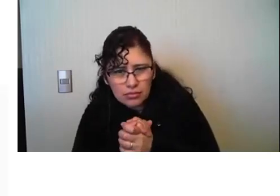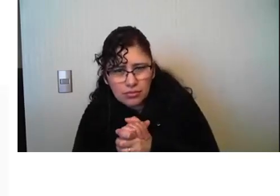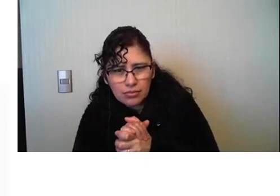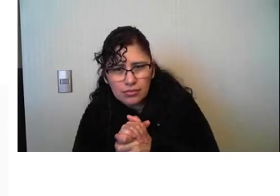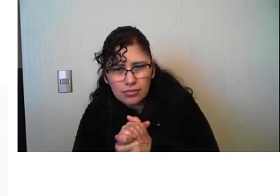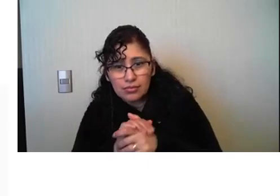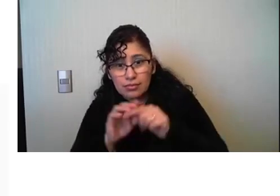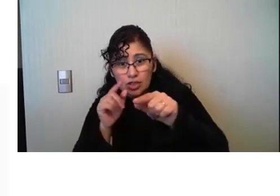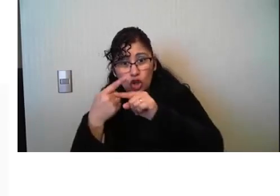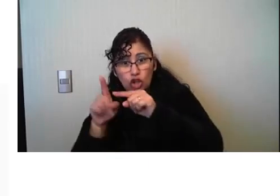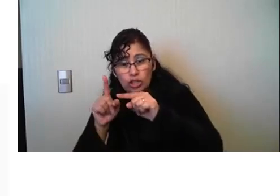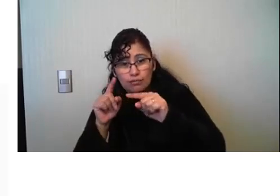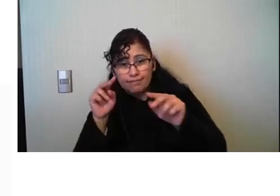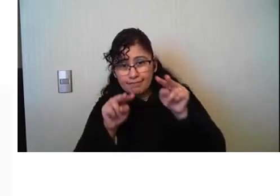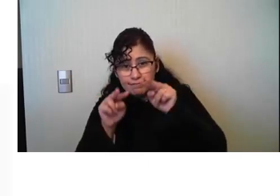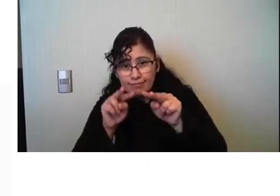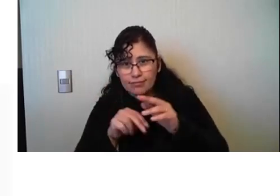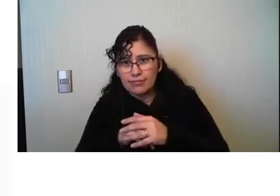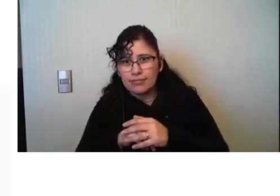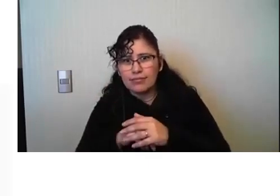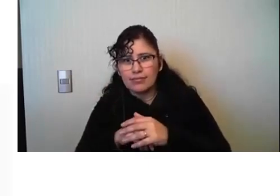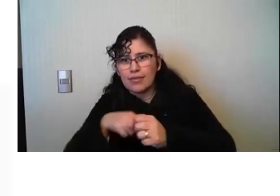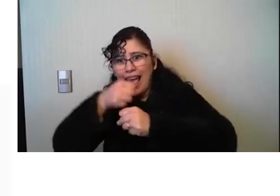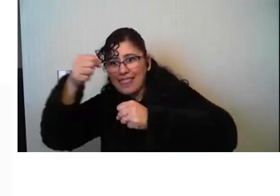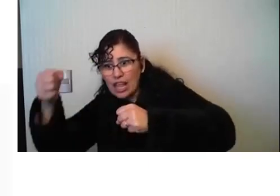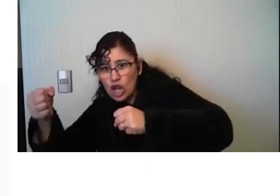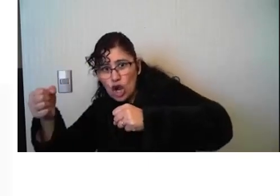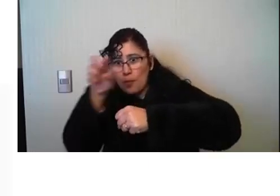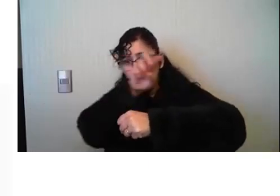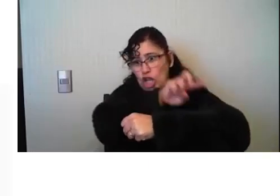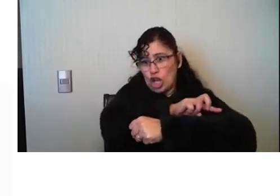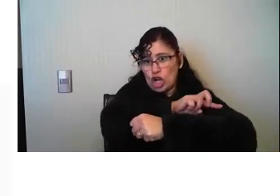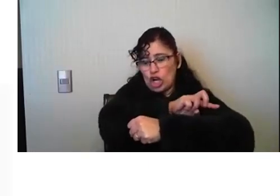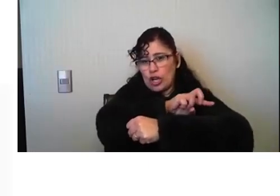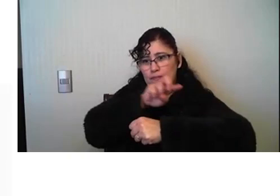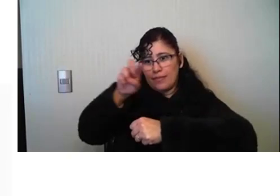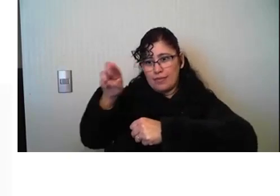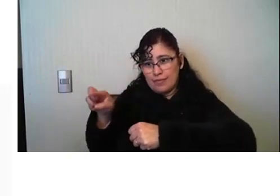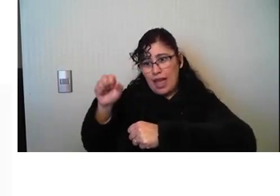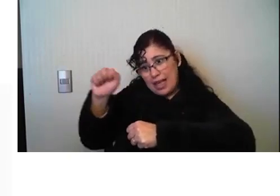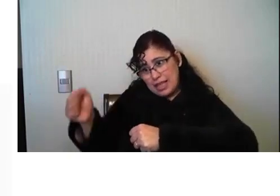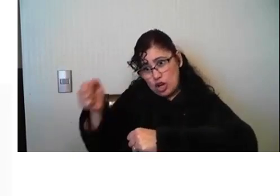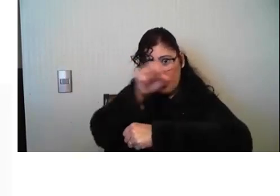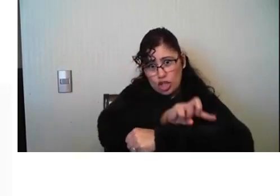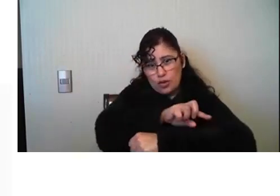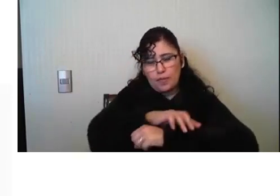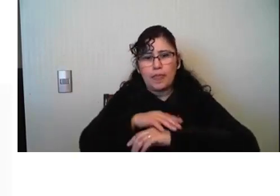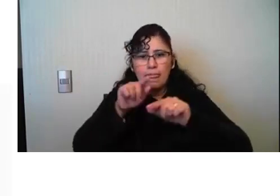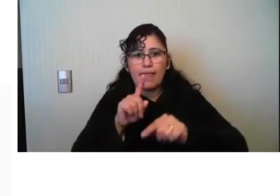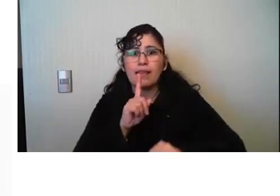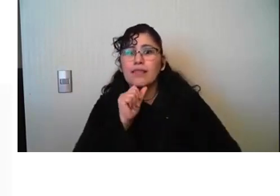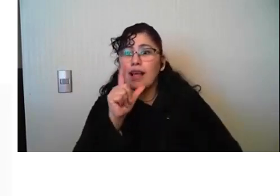Aquí hay otra vista, en este caso esto es anterior y esto es posterior. Aquí está el tálamo, la adherencia